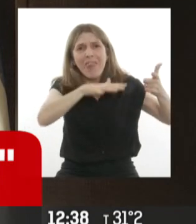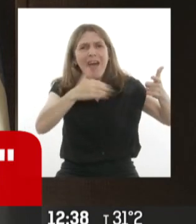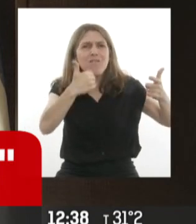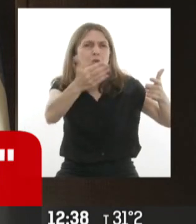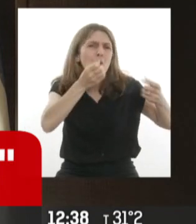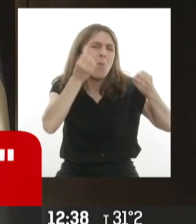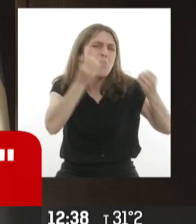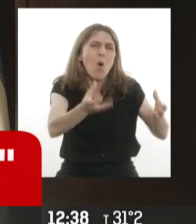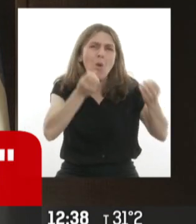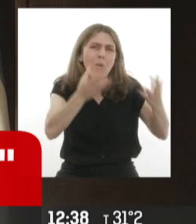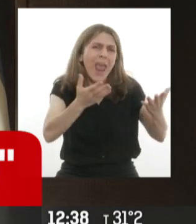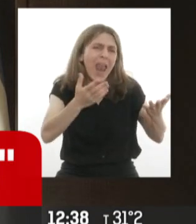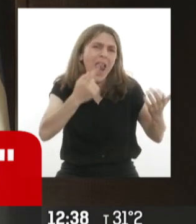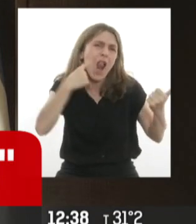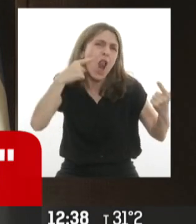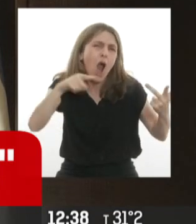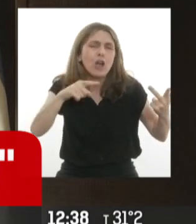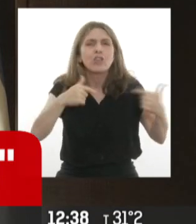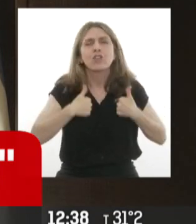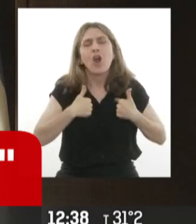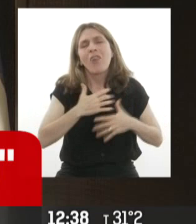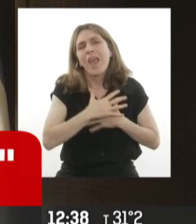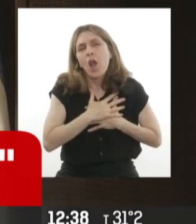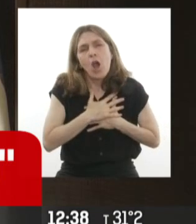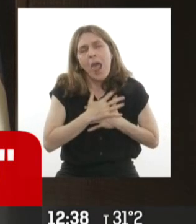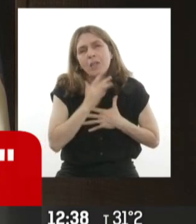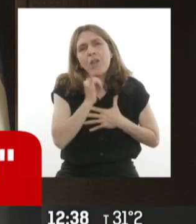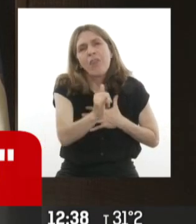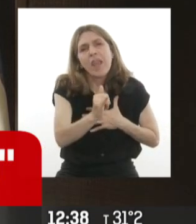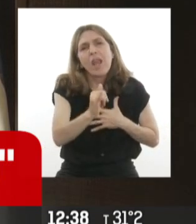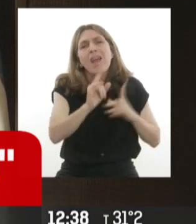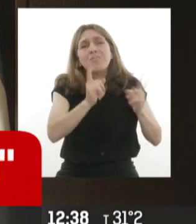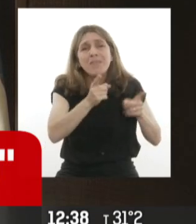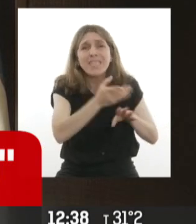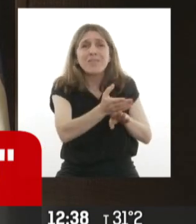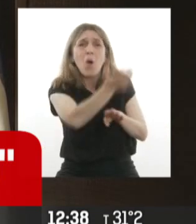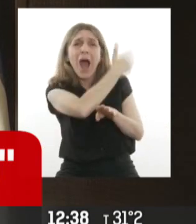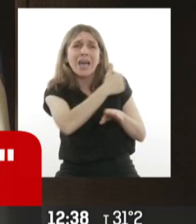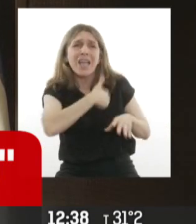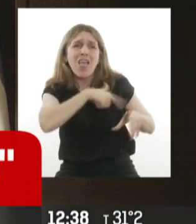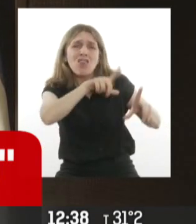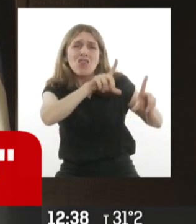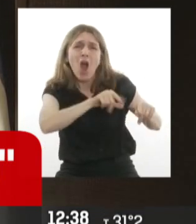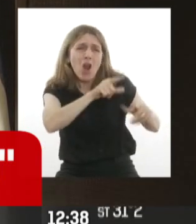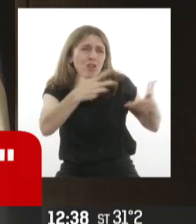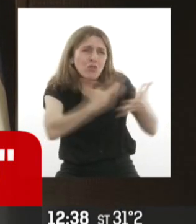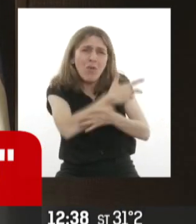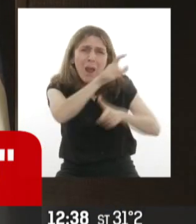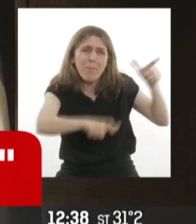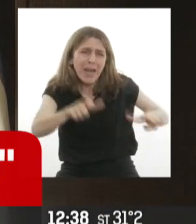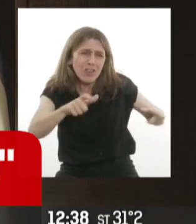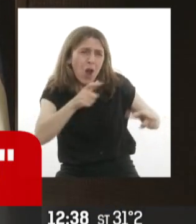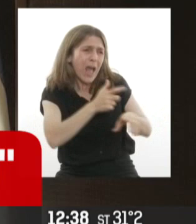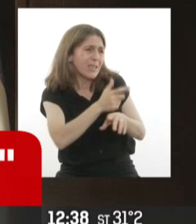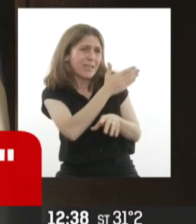Quiero que no existan más, se los digo de corazón, el dolor que vi en las calles de Chile en los